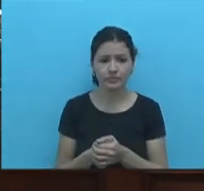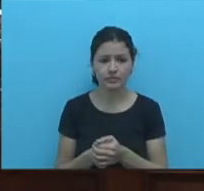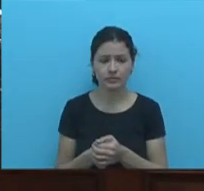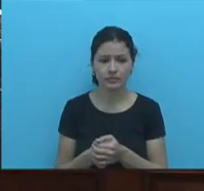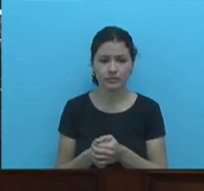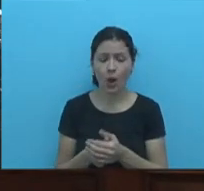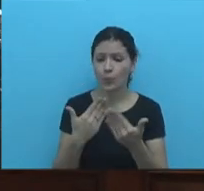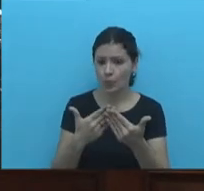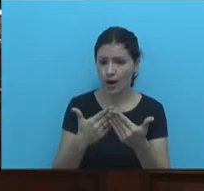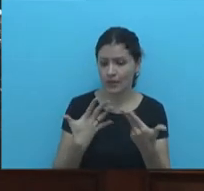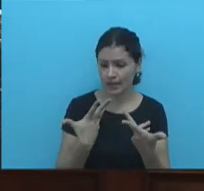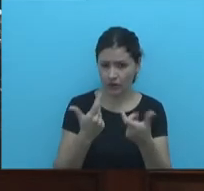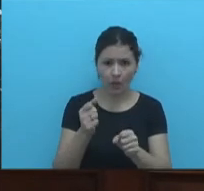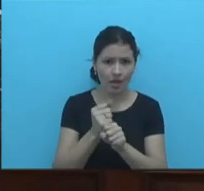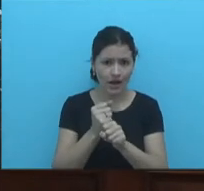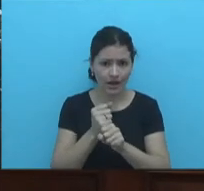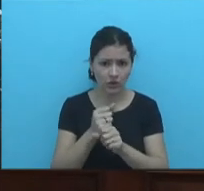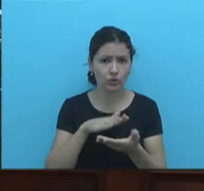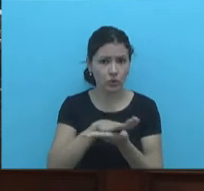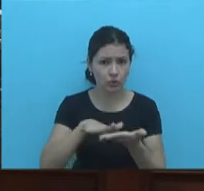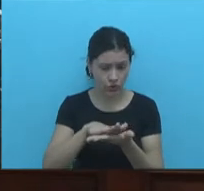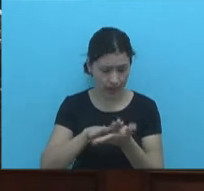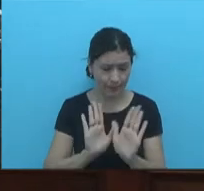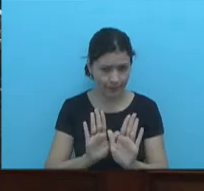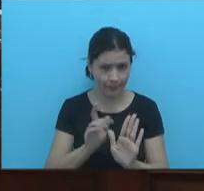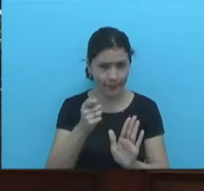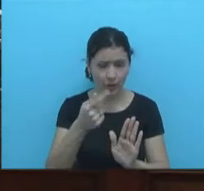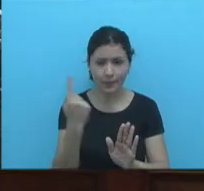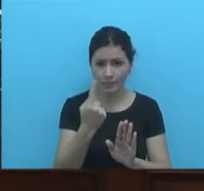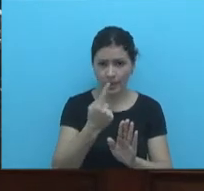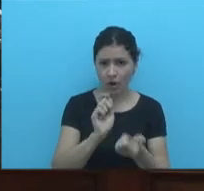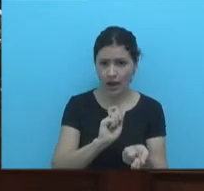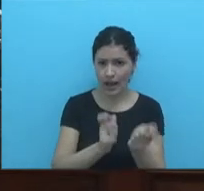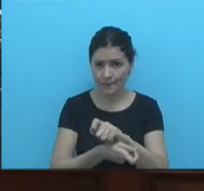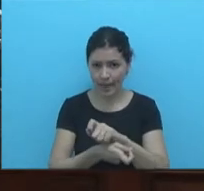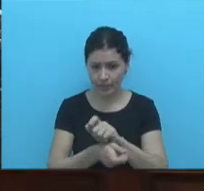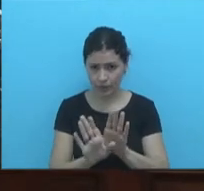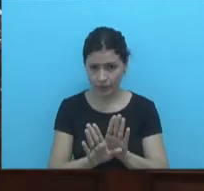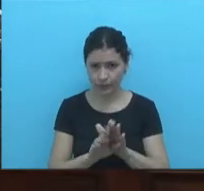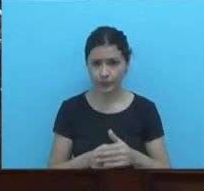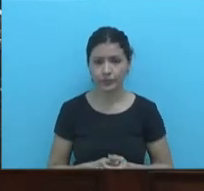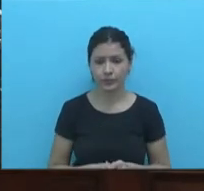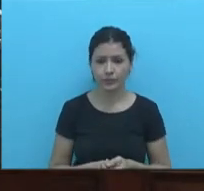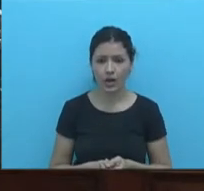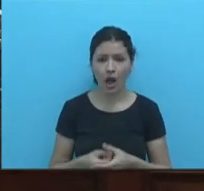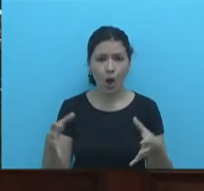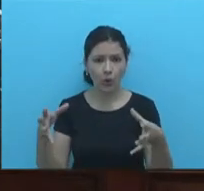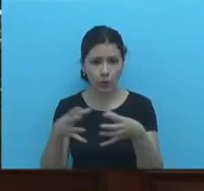trabajo. Bueno, de todas maneras, vamos a votar, pasar a comisión, entrar en comisión,